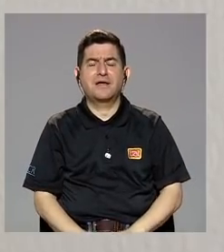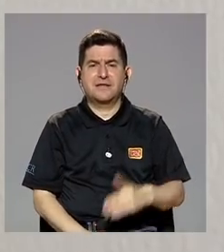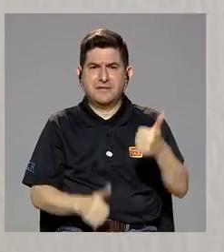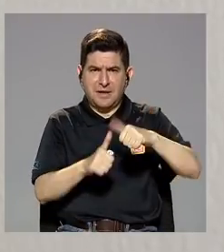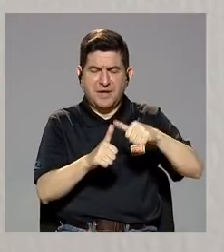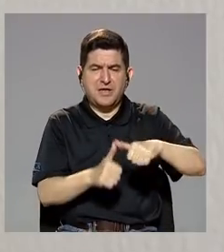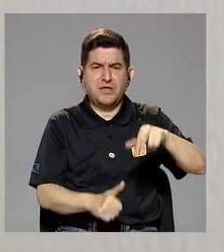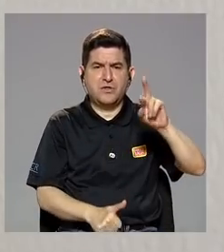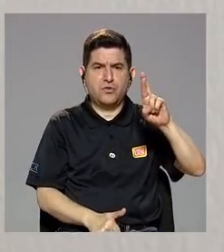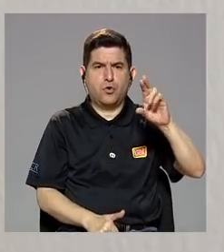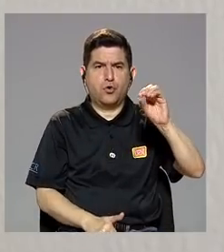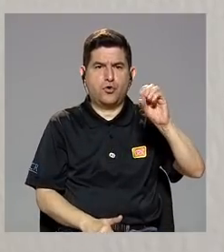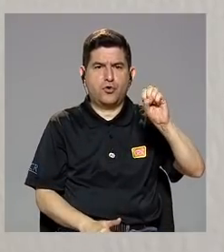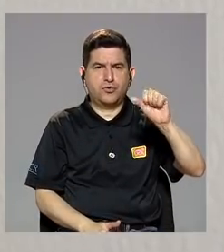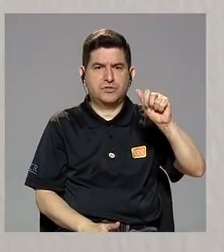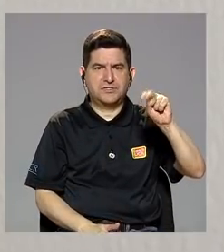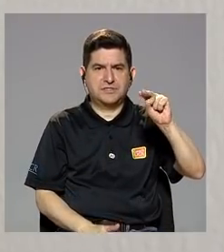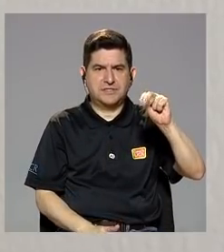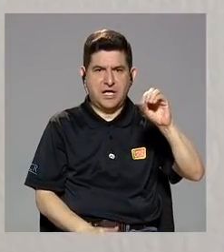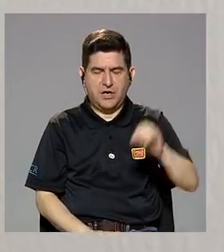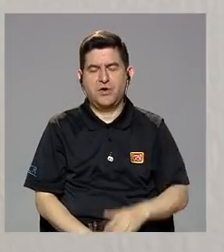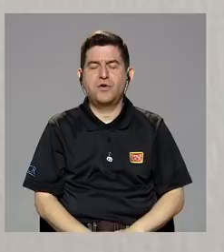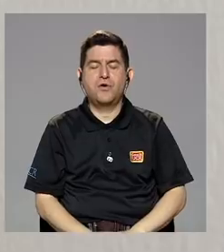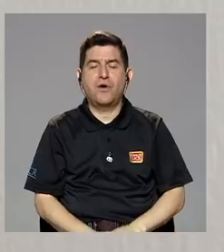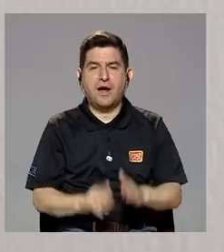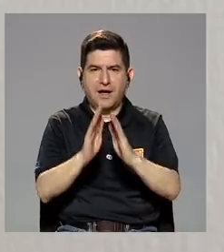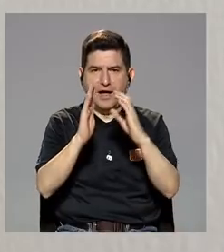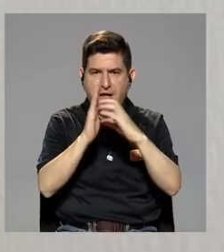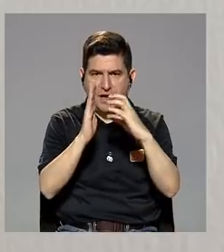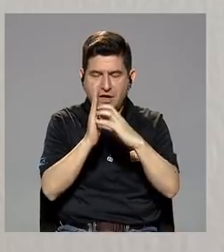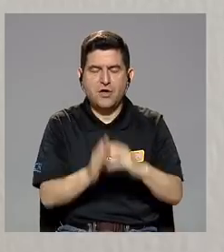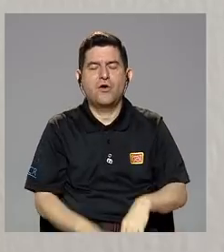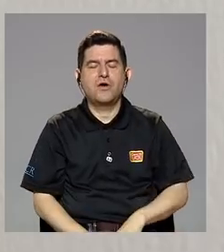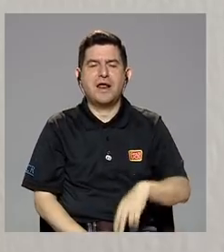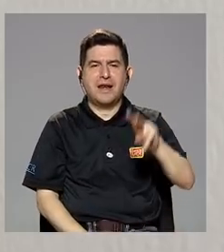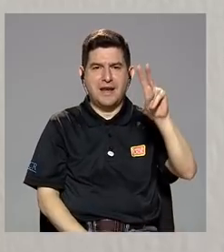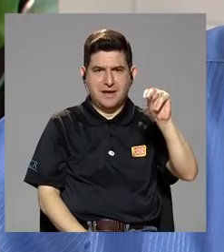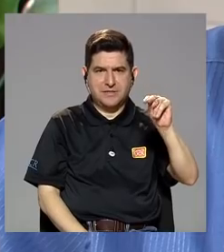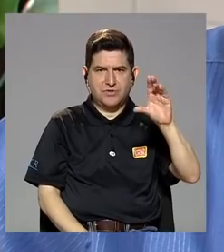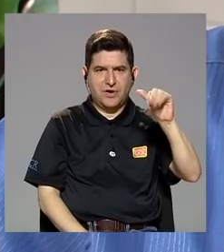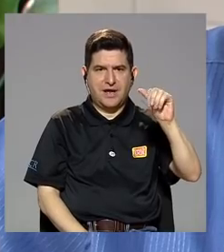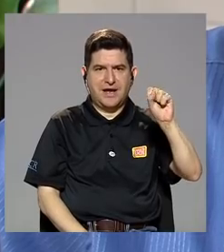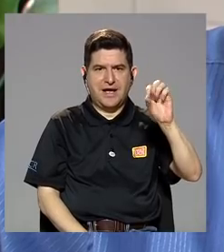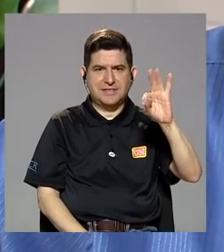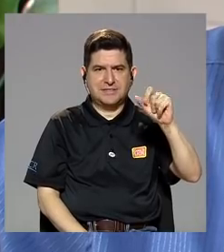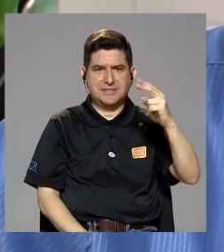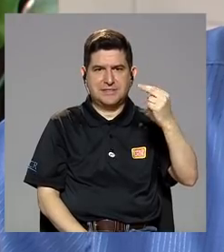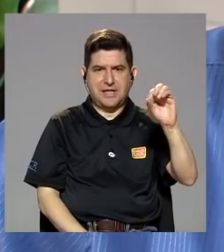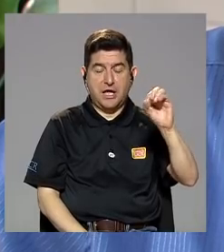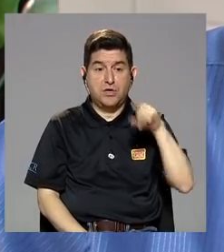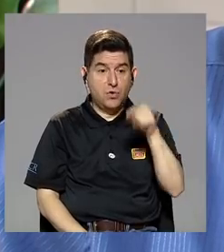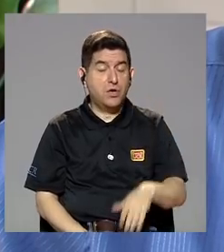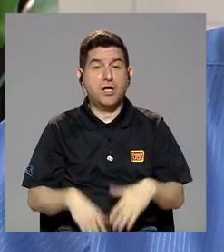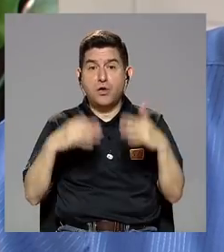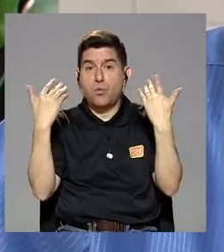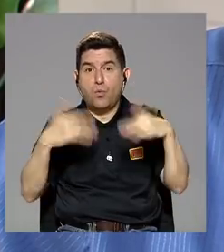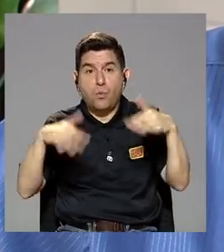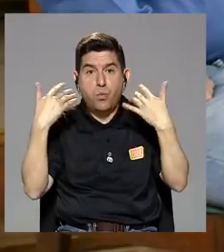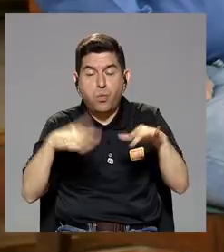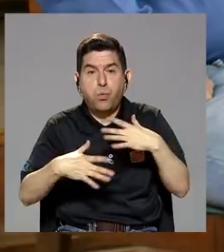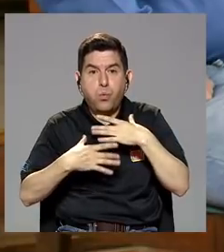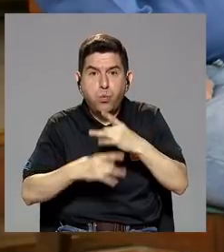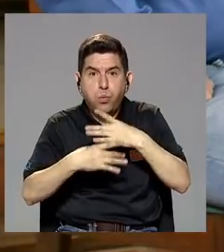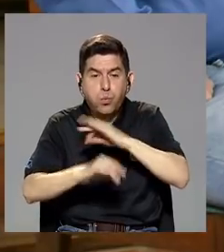con libretos de un muchacho argentino néstor castaño gran amigo mío también la novela fue una locura